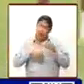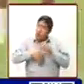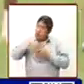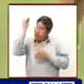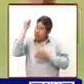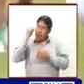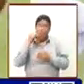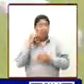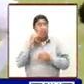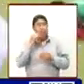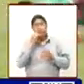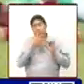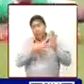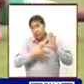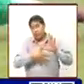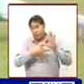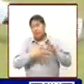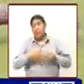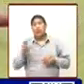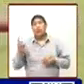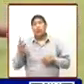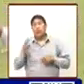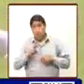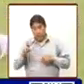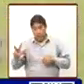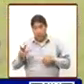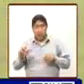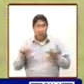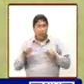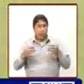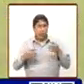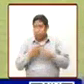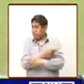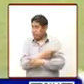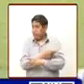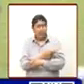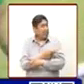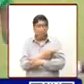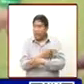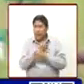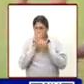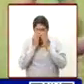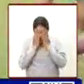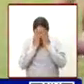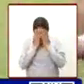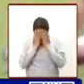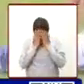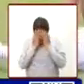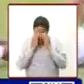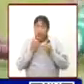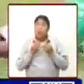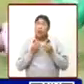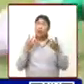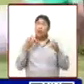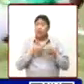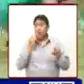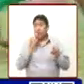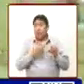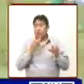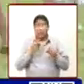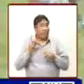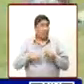país. La categoría es sub-23, así que no vamos a poder contar con esos jugadores, además que se nos cruza con